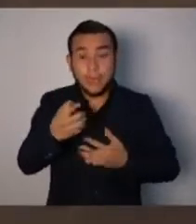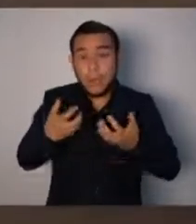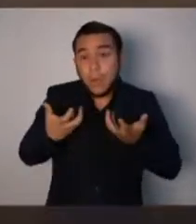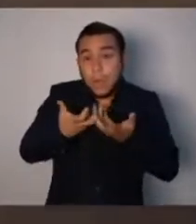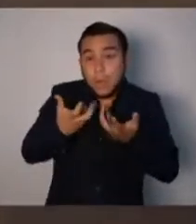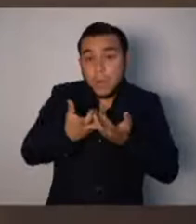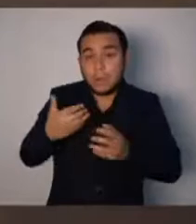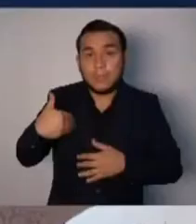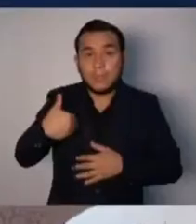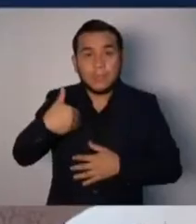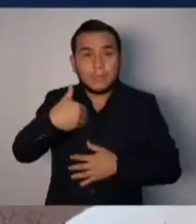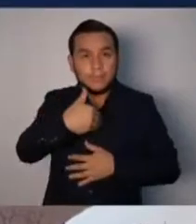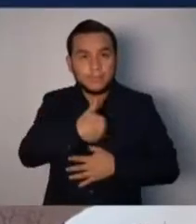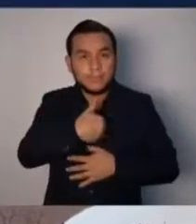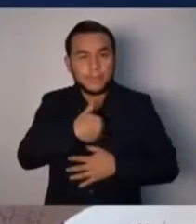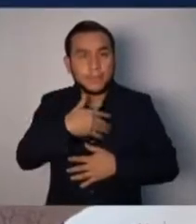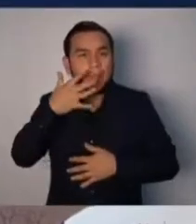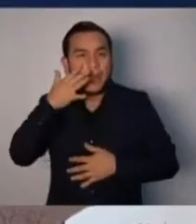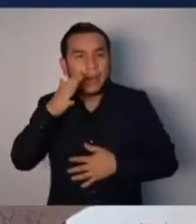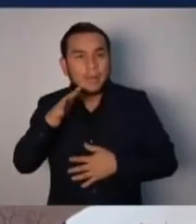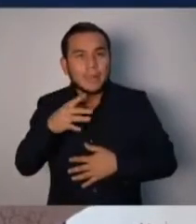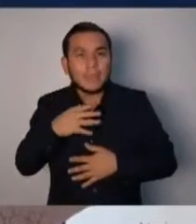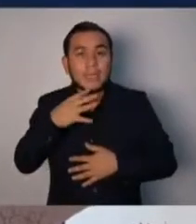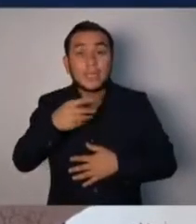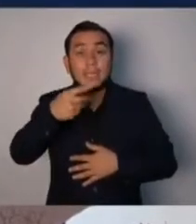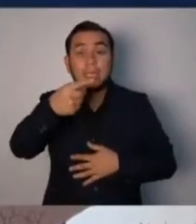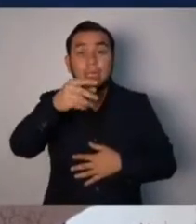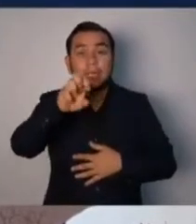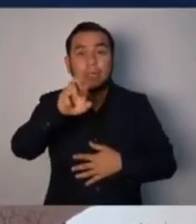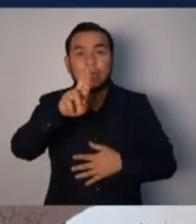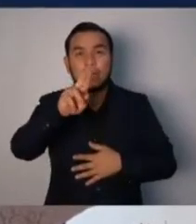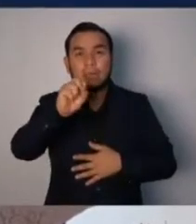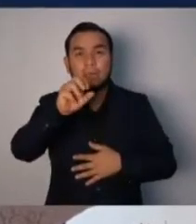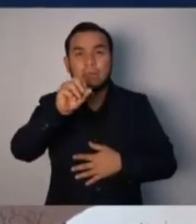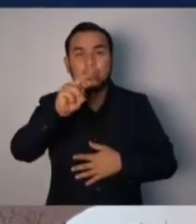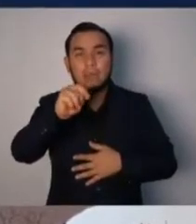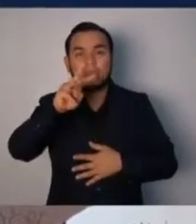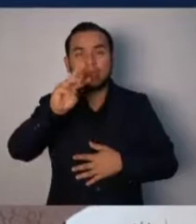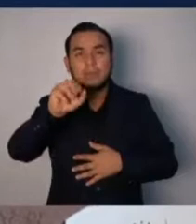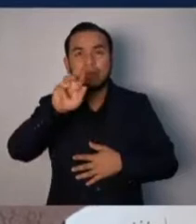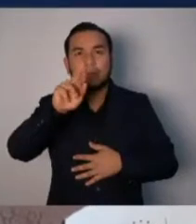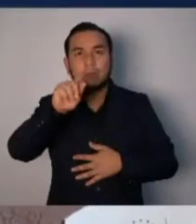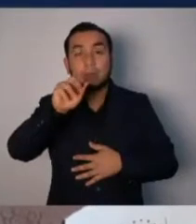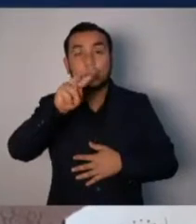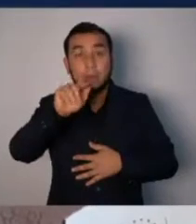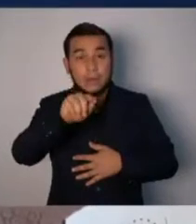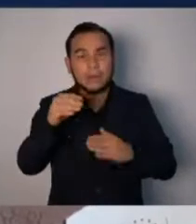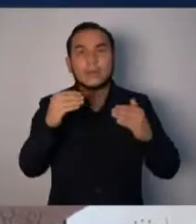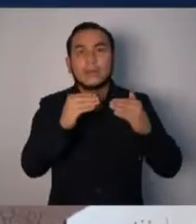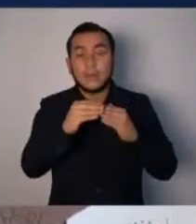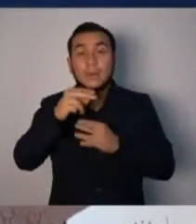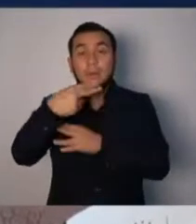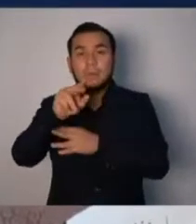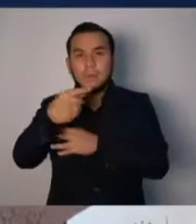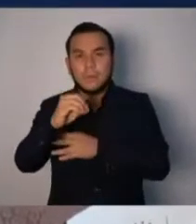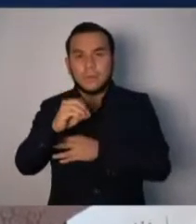ministro ejemplo yo puedo decir jesús martínez hugo martínez yo era compañero